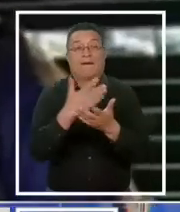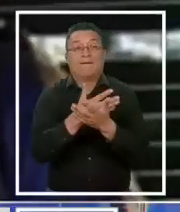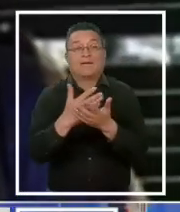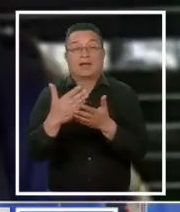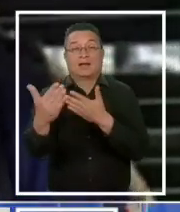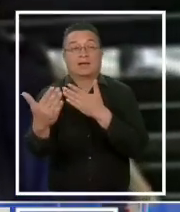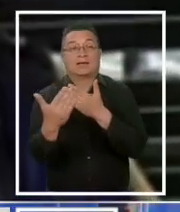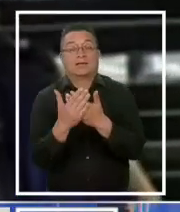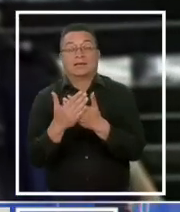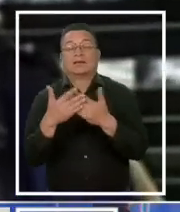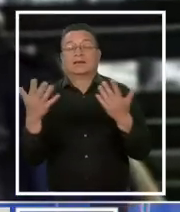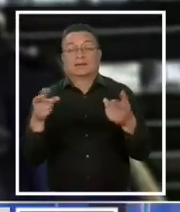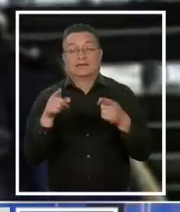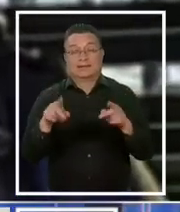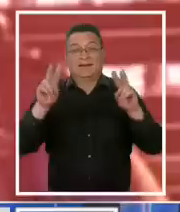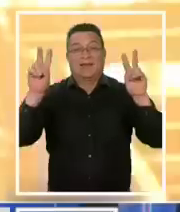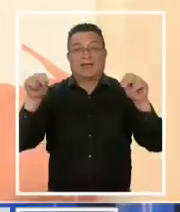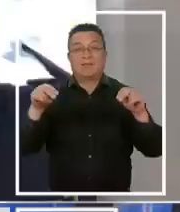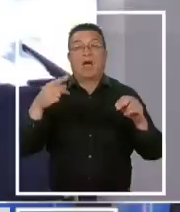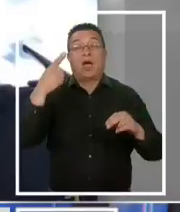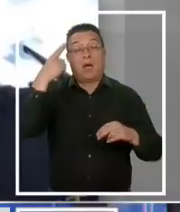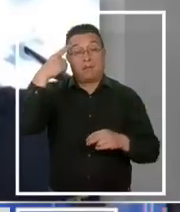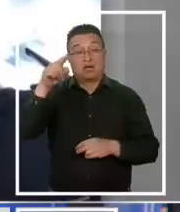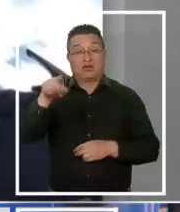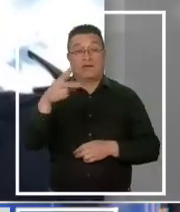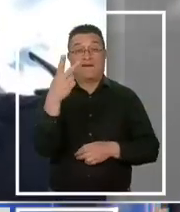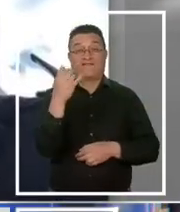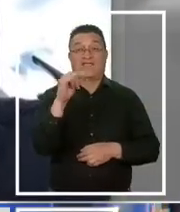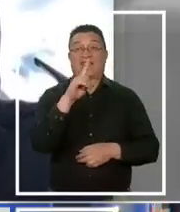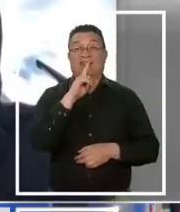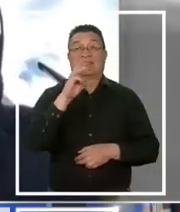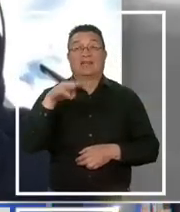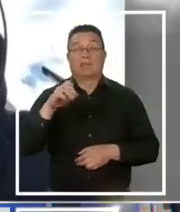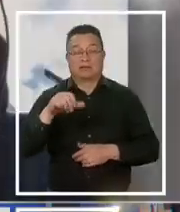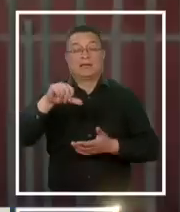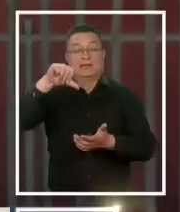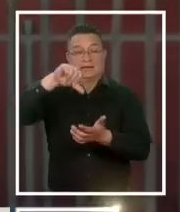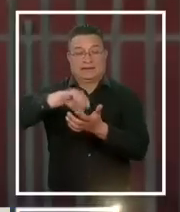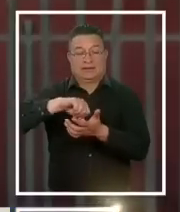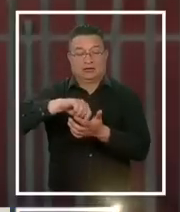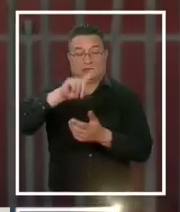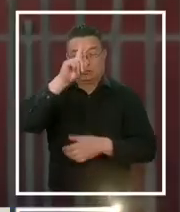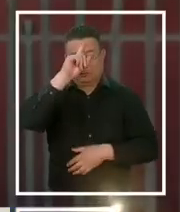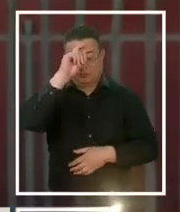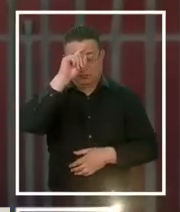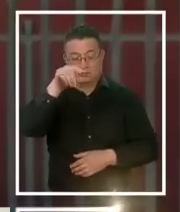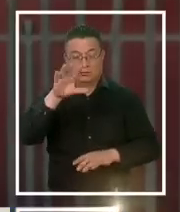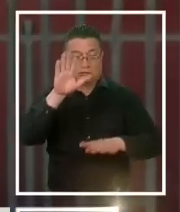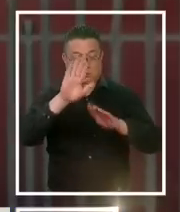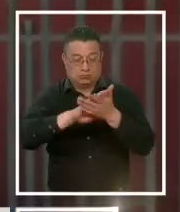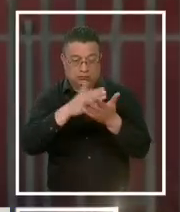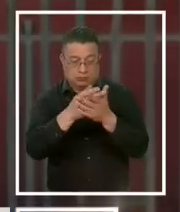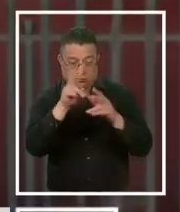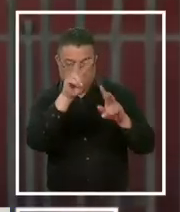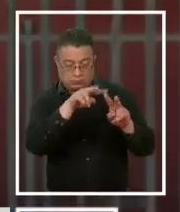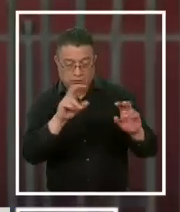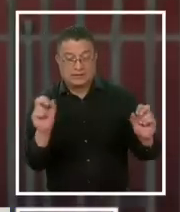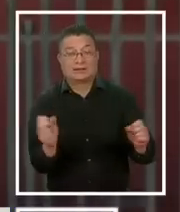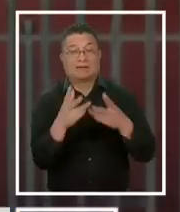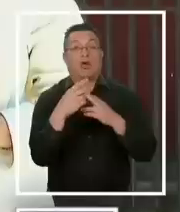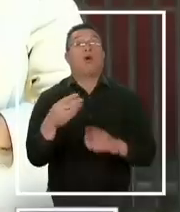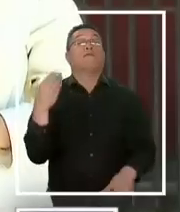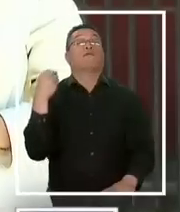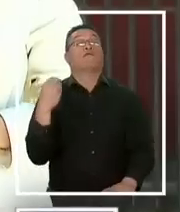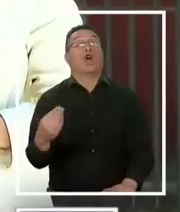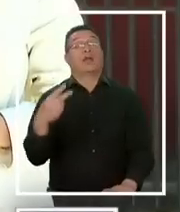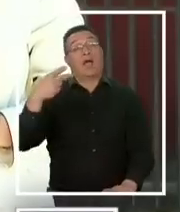suceder más adelante con esto pero la víctima estaría en un centro asistencial recibiendo ayuda y a salvo una gran